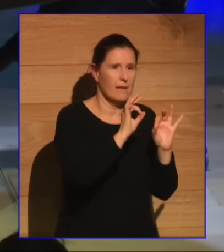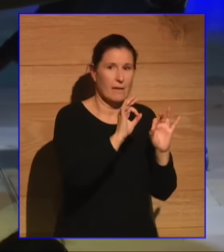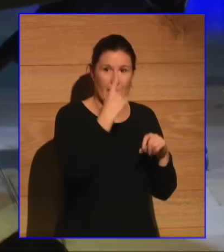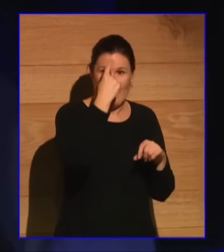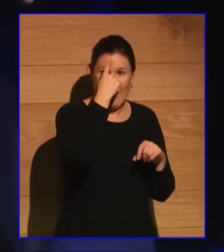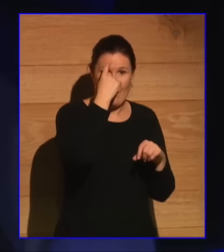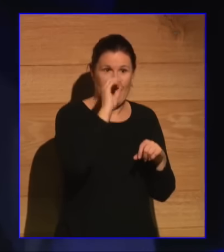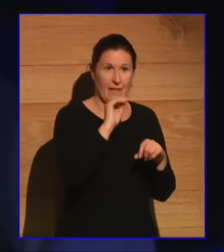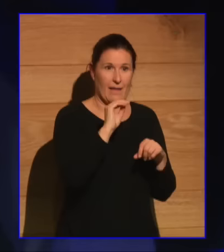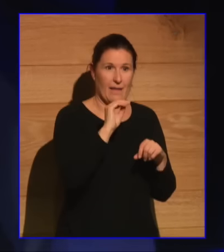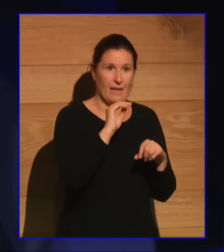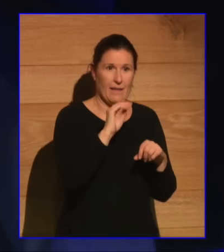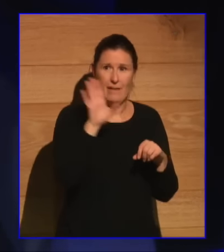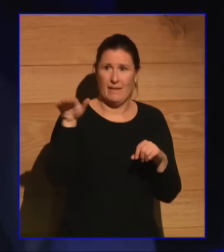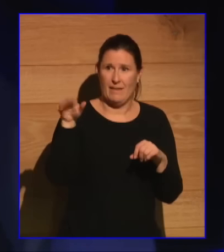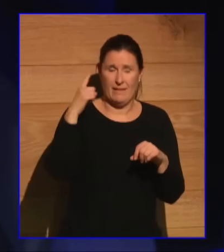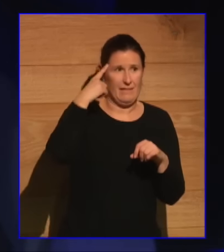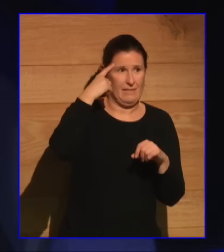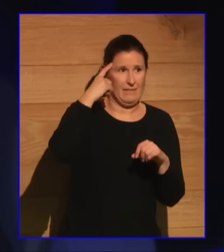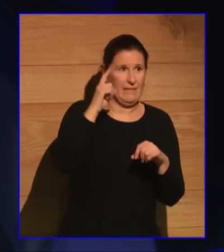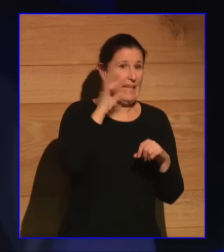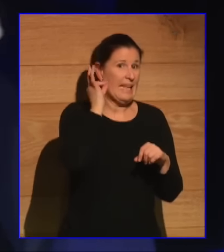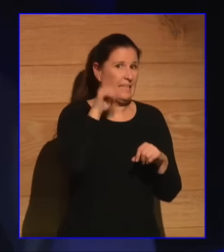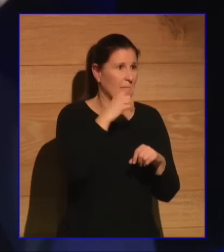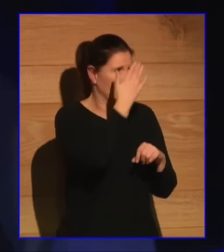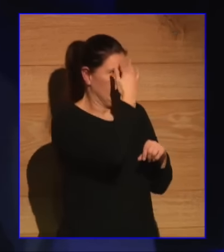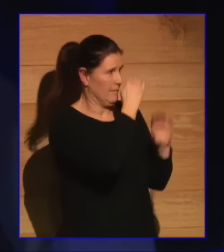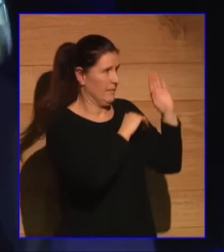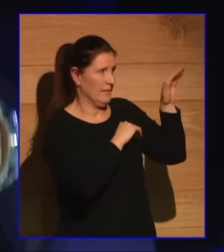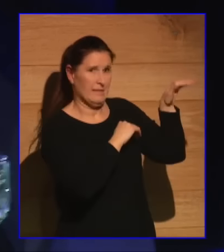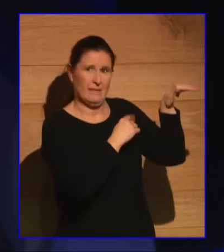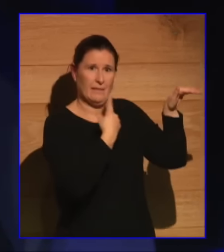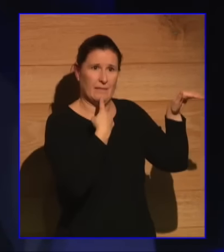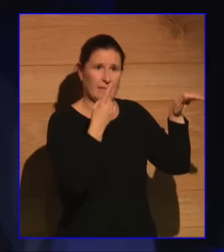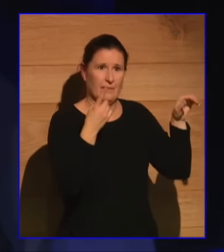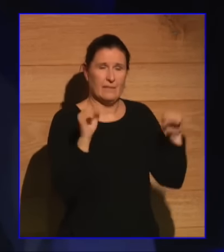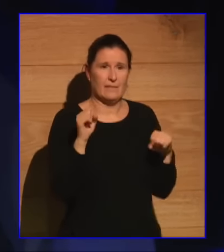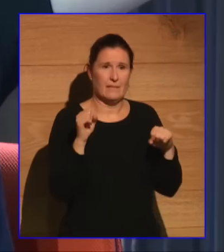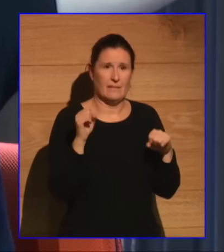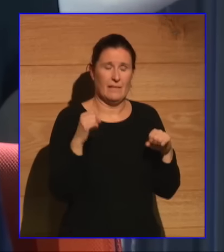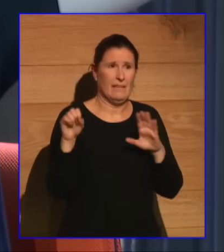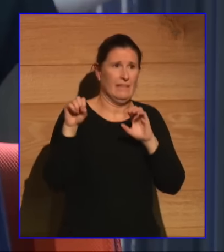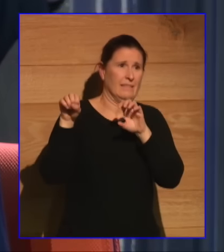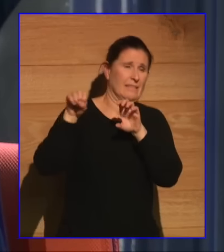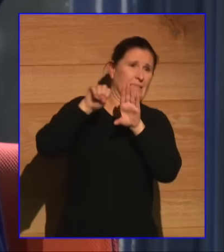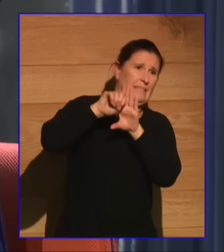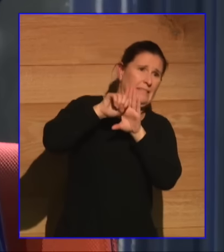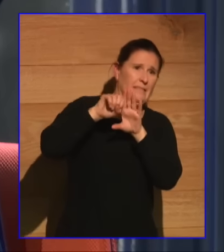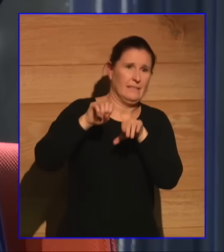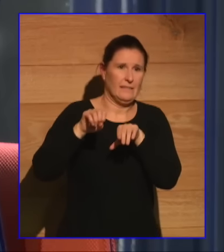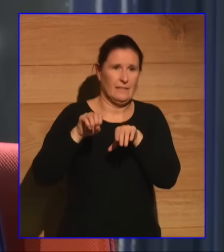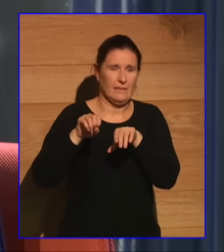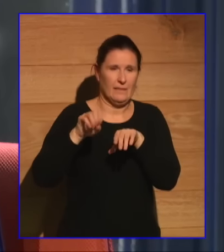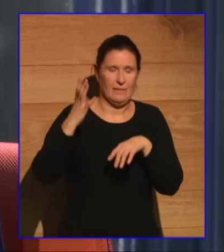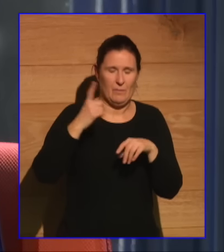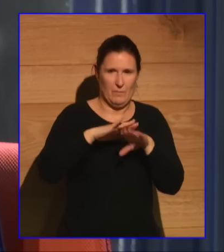él, él le toca la cabeza a ella. Ella no, se levanta. Déjame mirar a mí. Le apoya la cabeza en la mano, que estoy a peor.